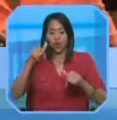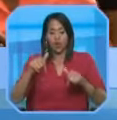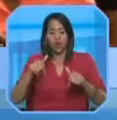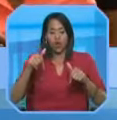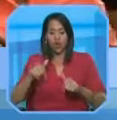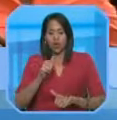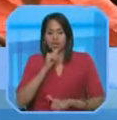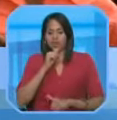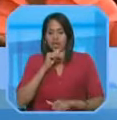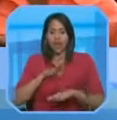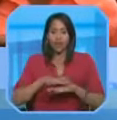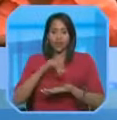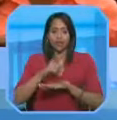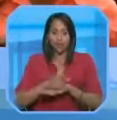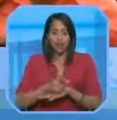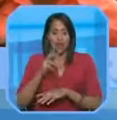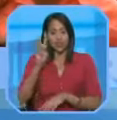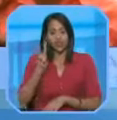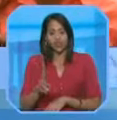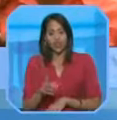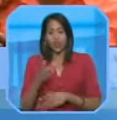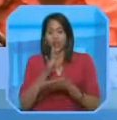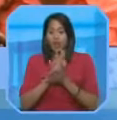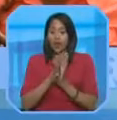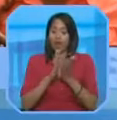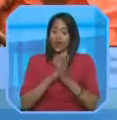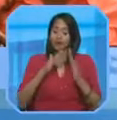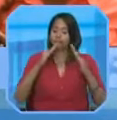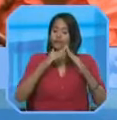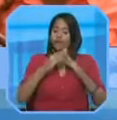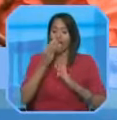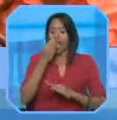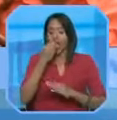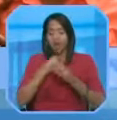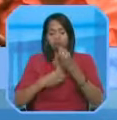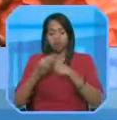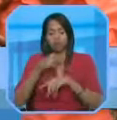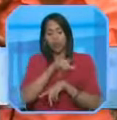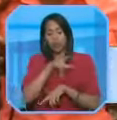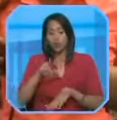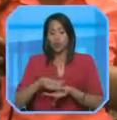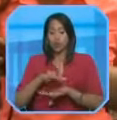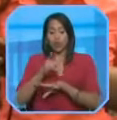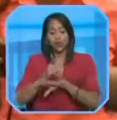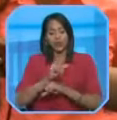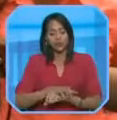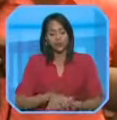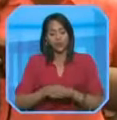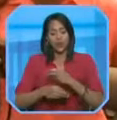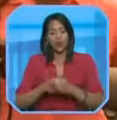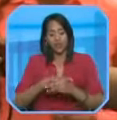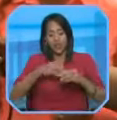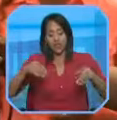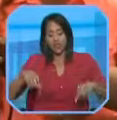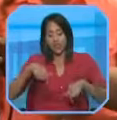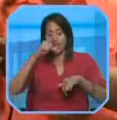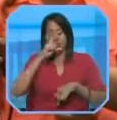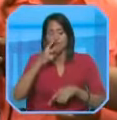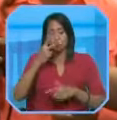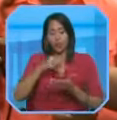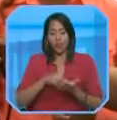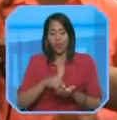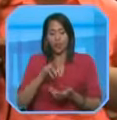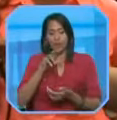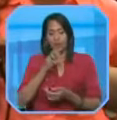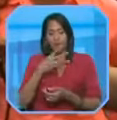quienes van a ser culpable de que al venezolano no le llegue la arepa a su mesa su plato paga si usted la siembra para este año de maíz blanco de